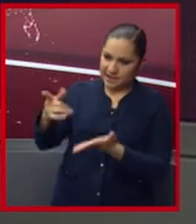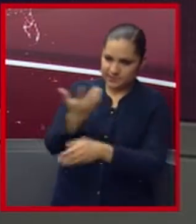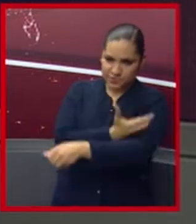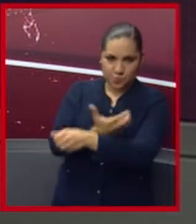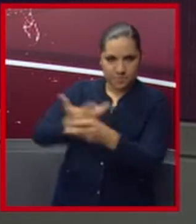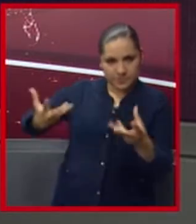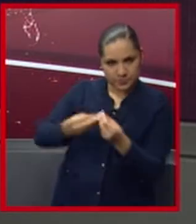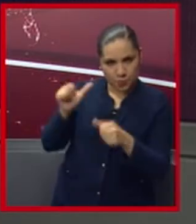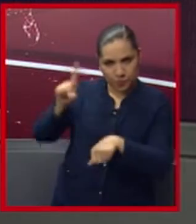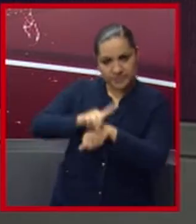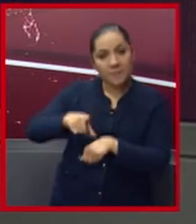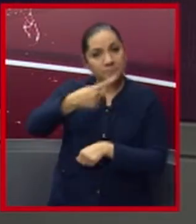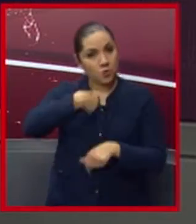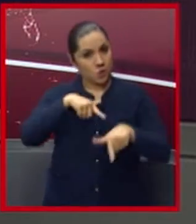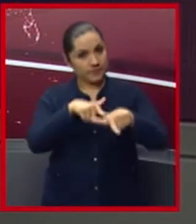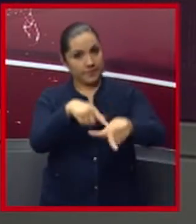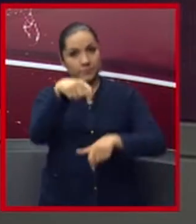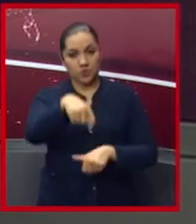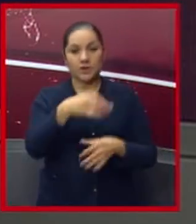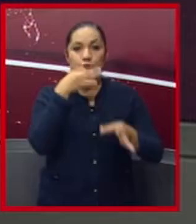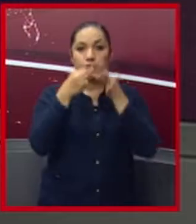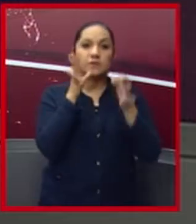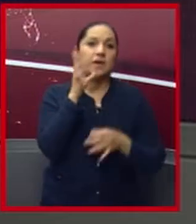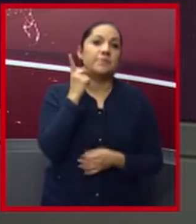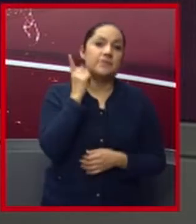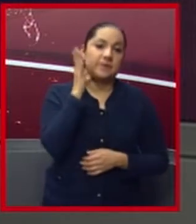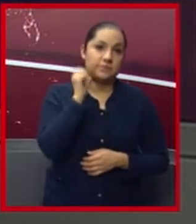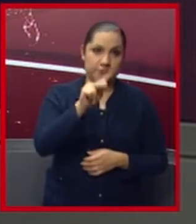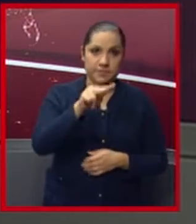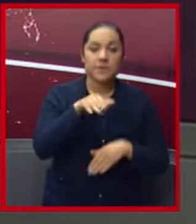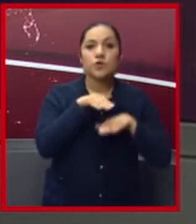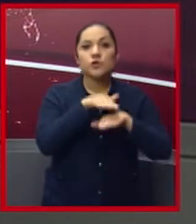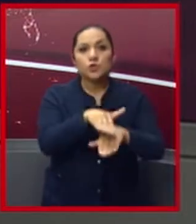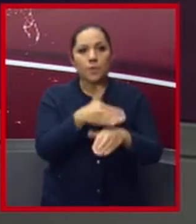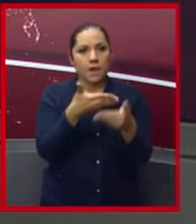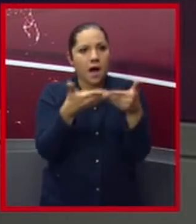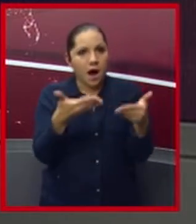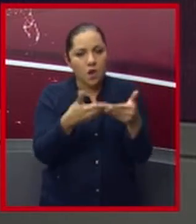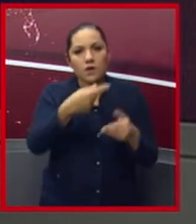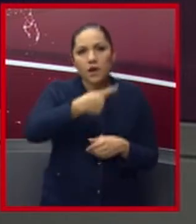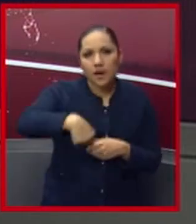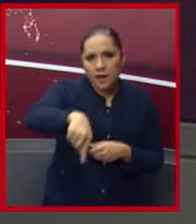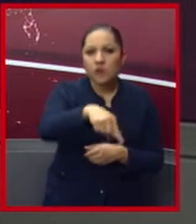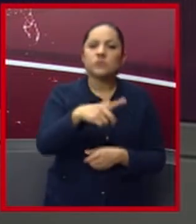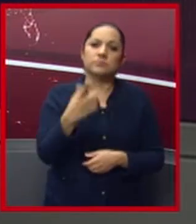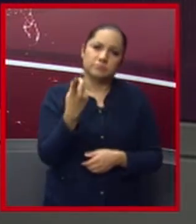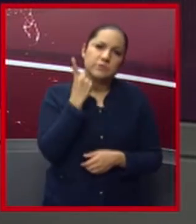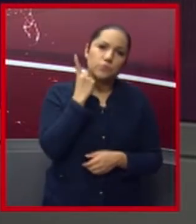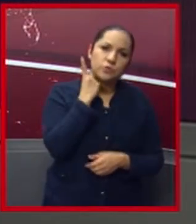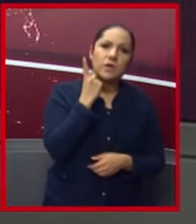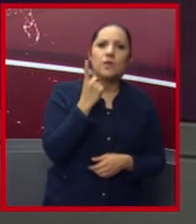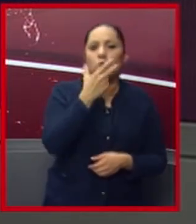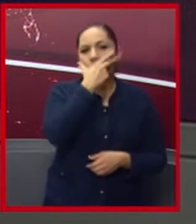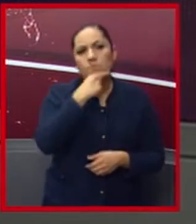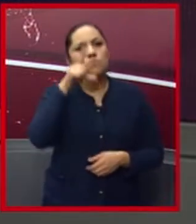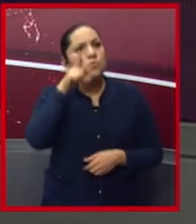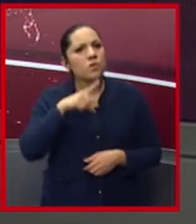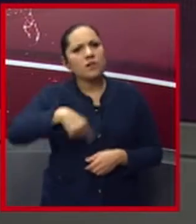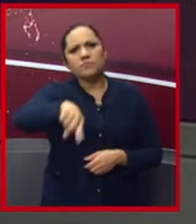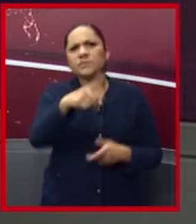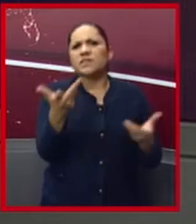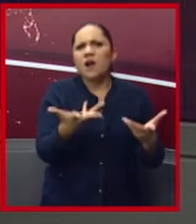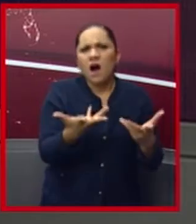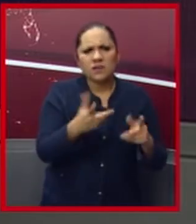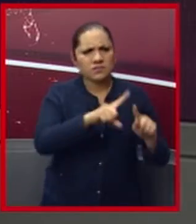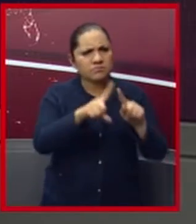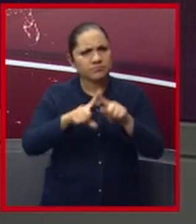nosotros vamos a continuar aquí en Noticias del Congreso, pues platicándole más de esta actividad que ya están realizando nuestras y nuestros representantes, así que no tengan miedo, acérquense a